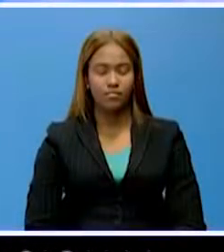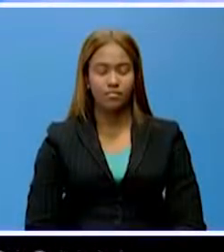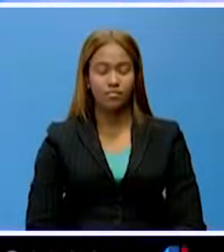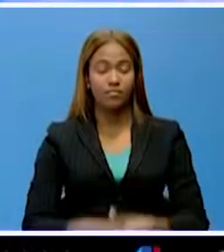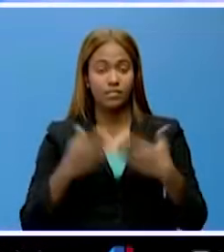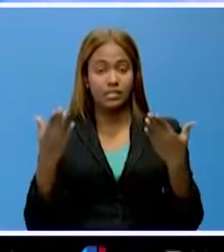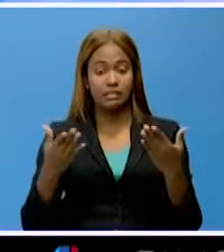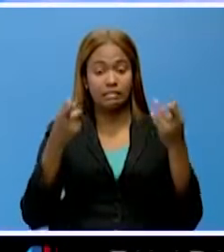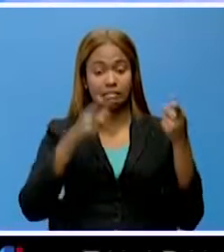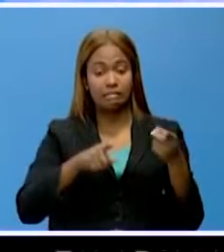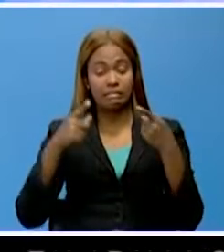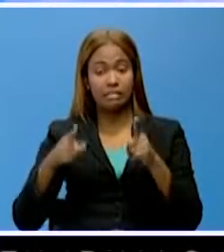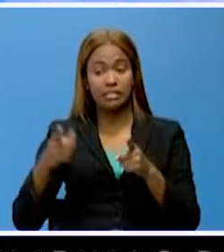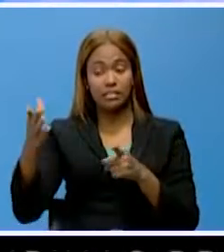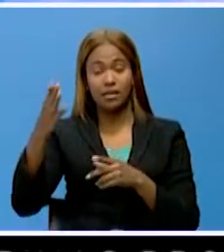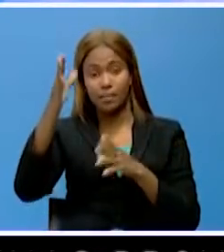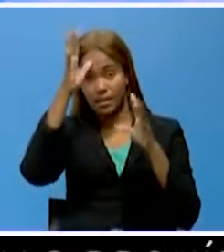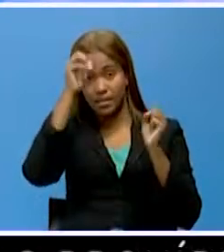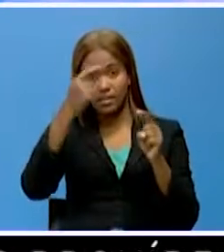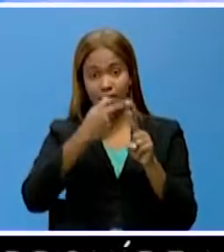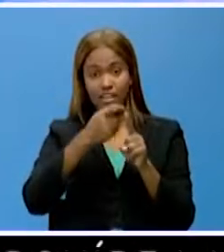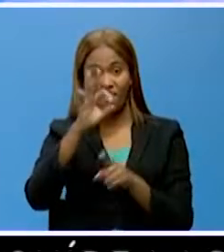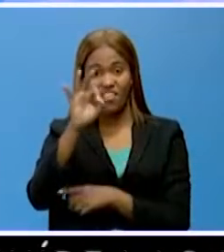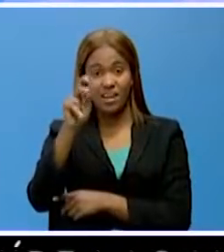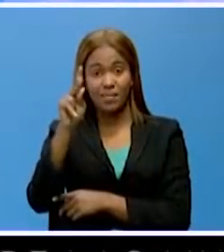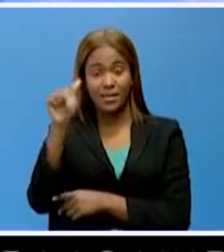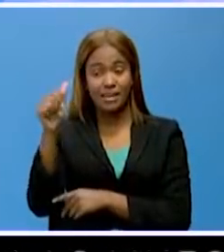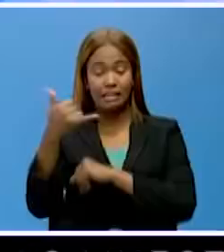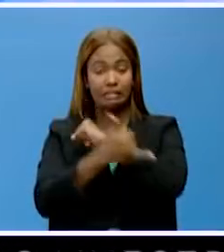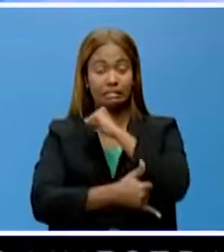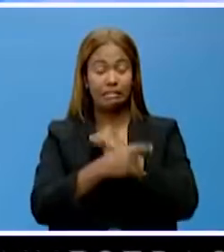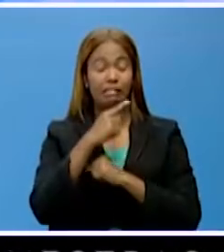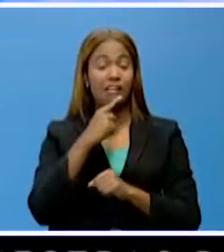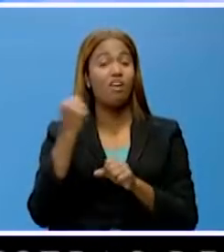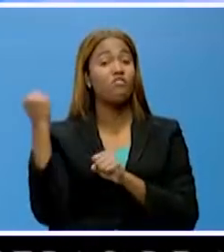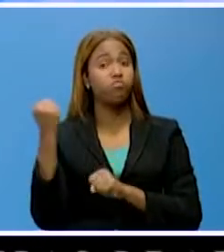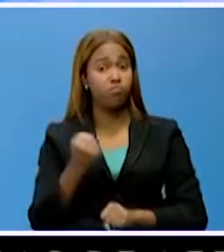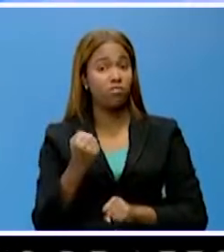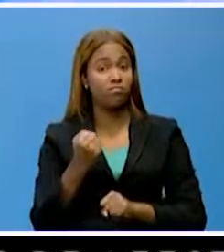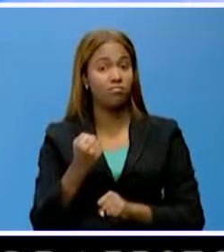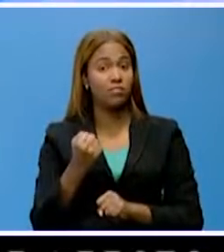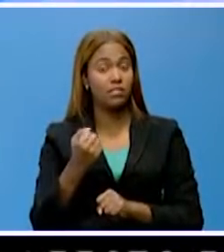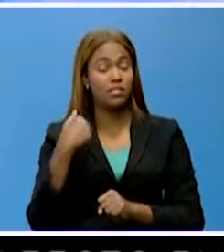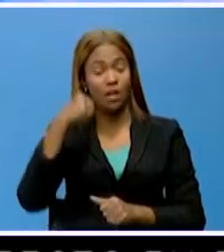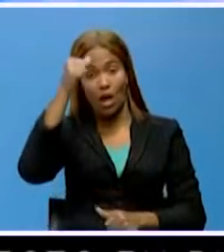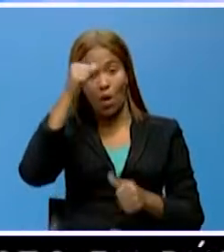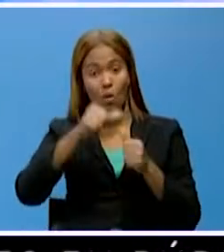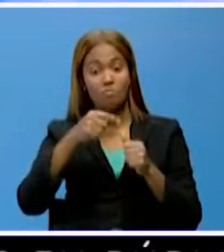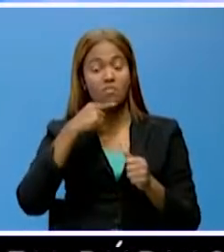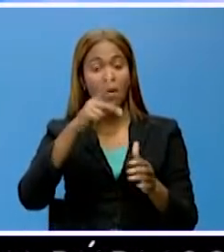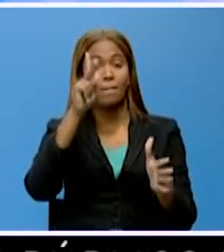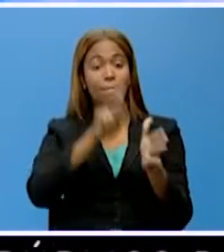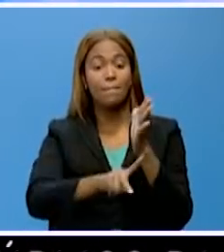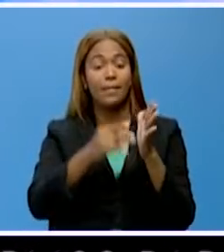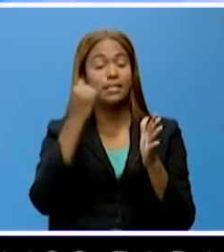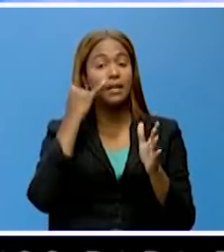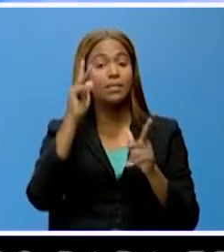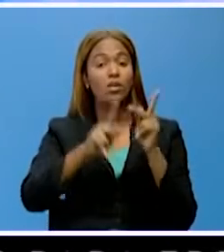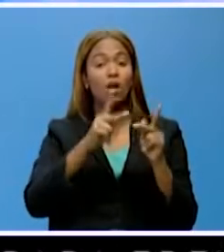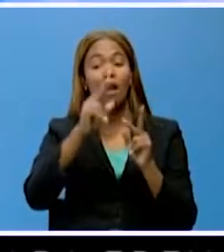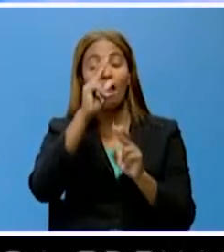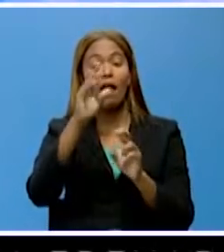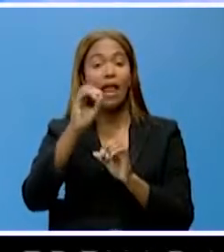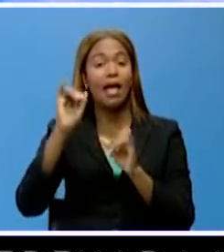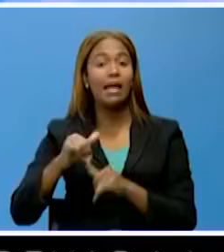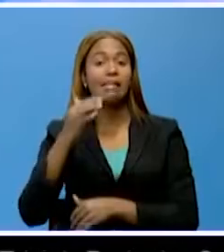Bueno, y es que las cosas de este presidente de Filipinas, Duterte, son duras, ¿eh? Recuerdo, él mandó una vez a fusilar a aquel que no cumpliese la cuarentena,